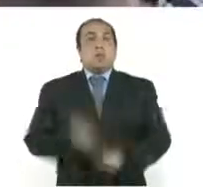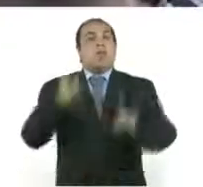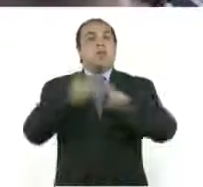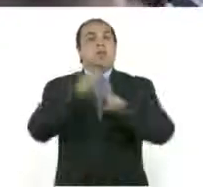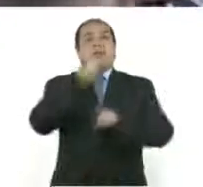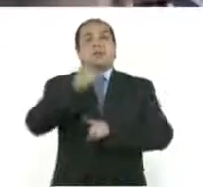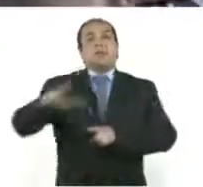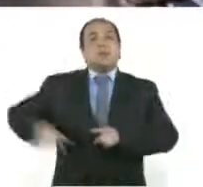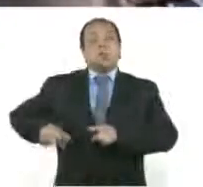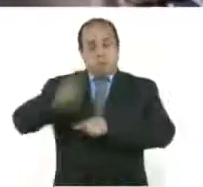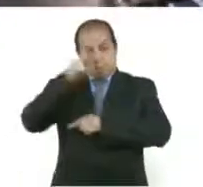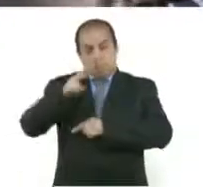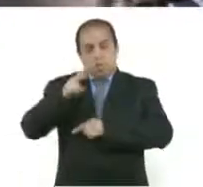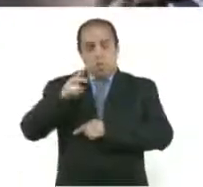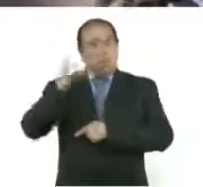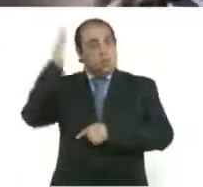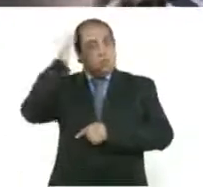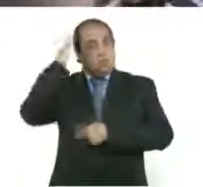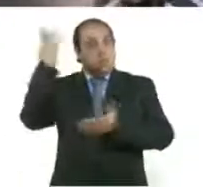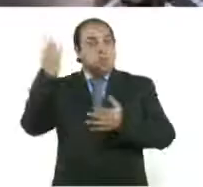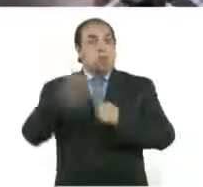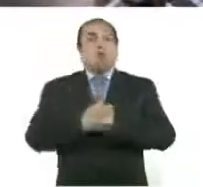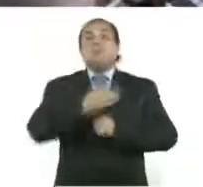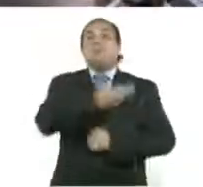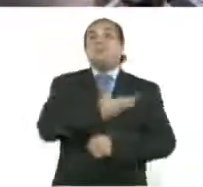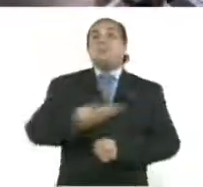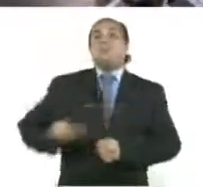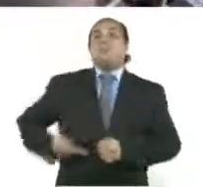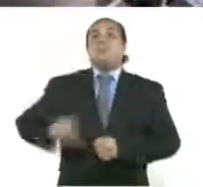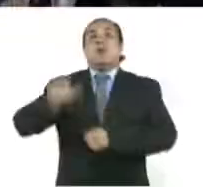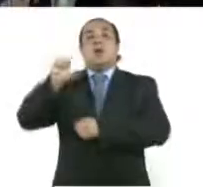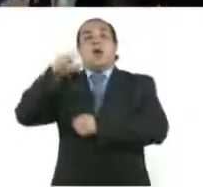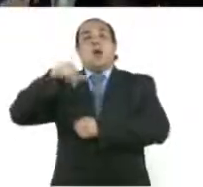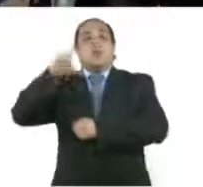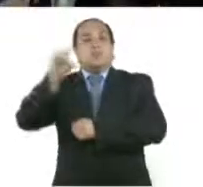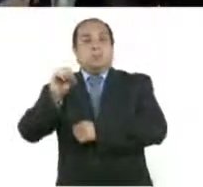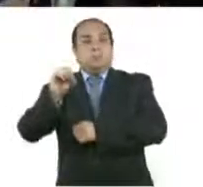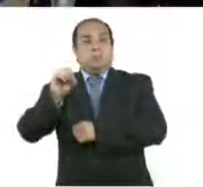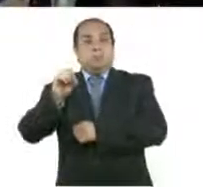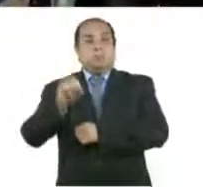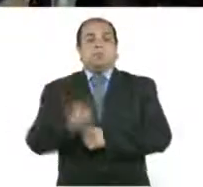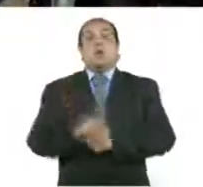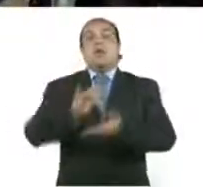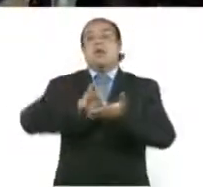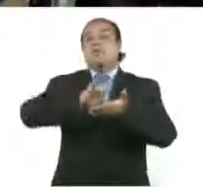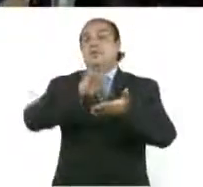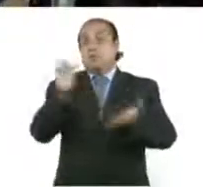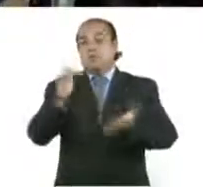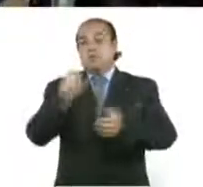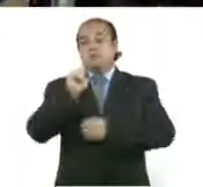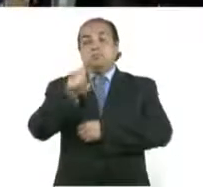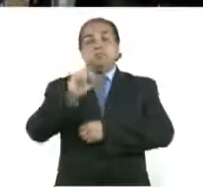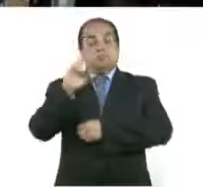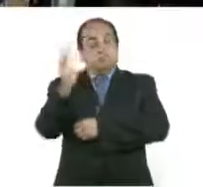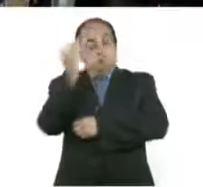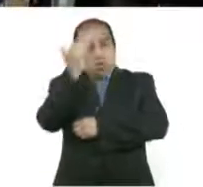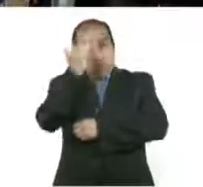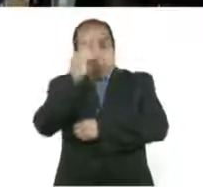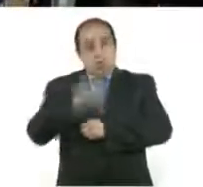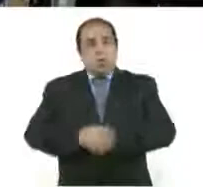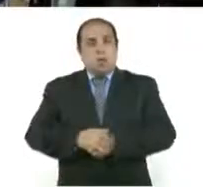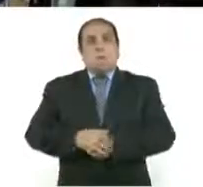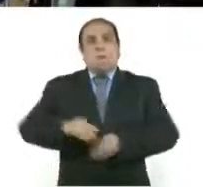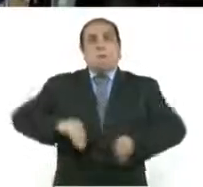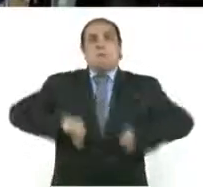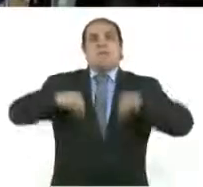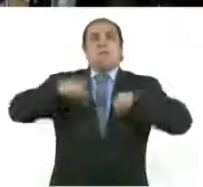México, encabezado por el presidente Andrés Manuel López Obrador, les agradece y les reconoce toda una vida